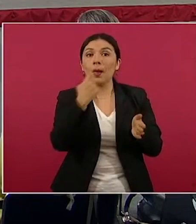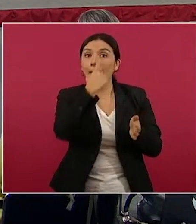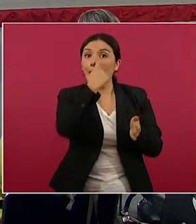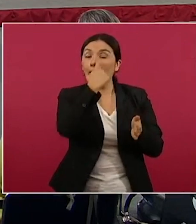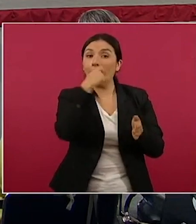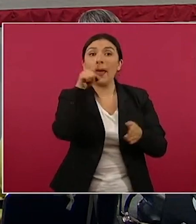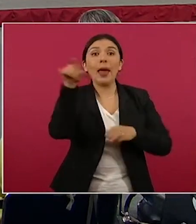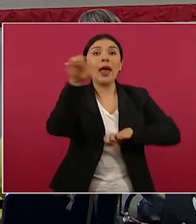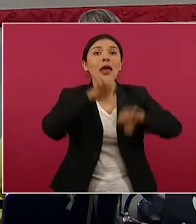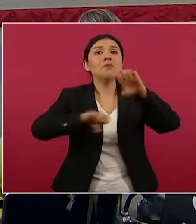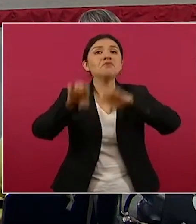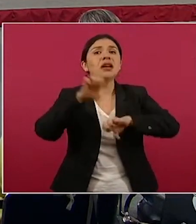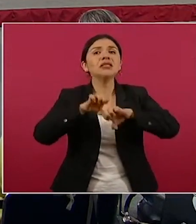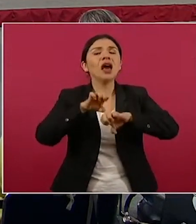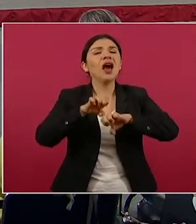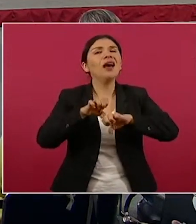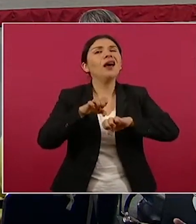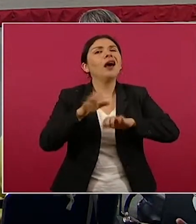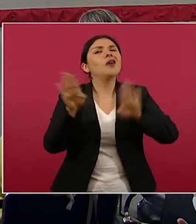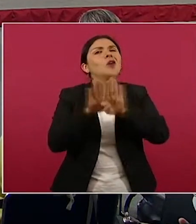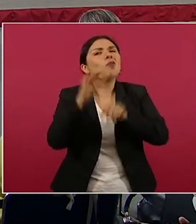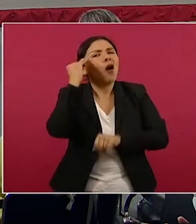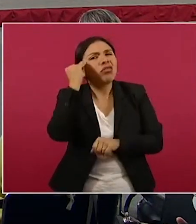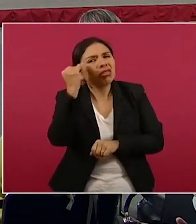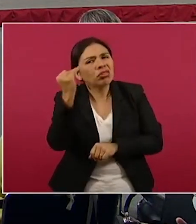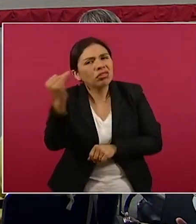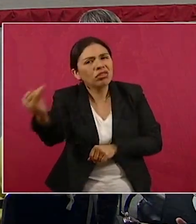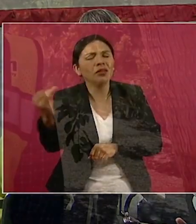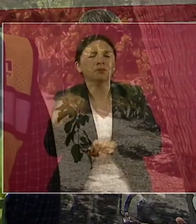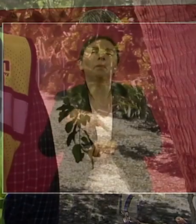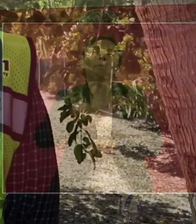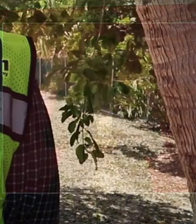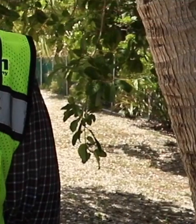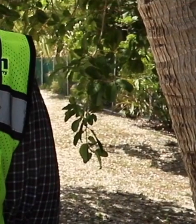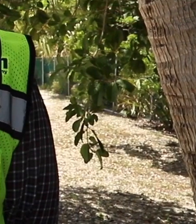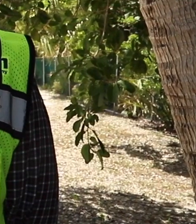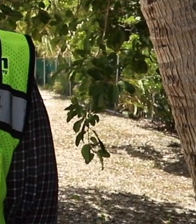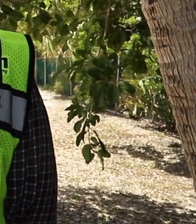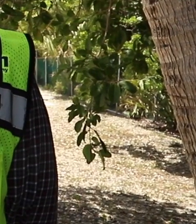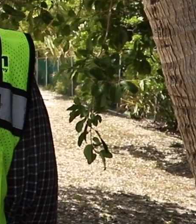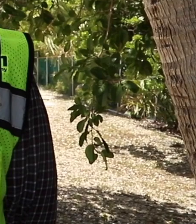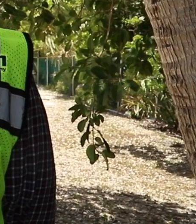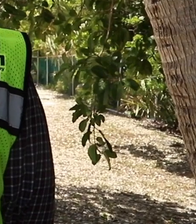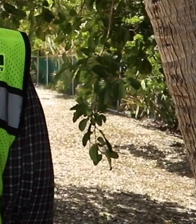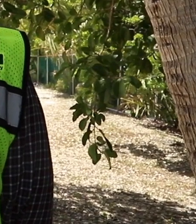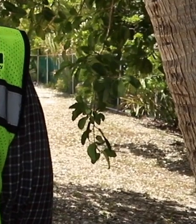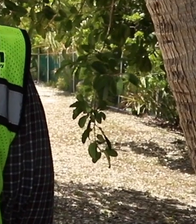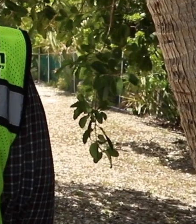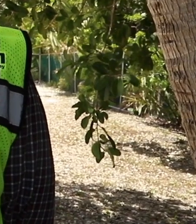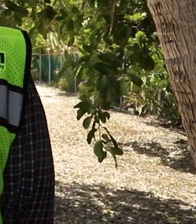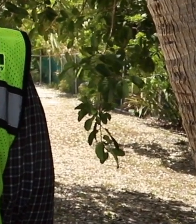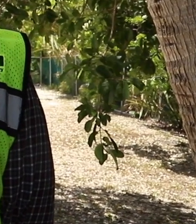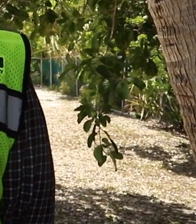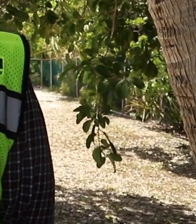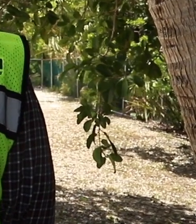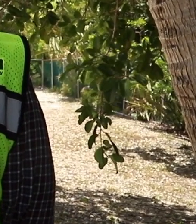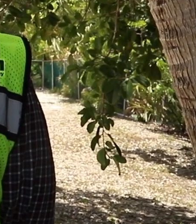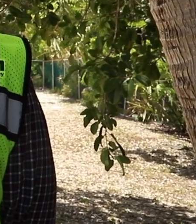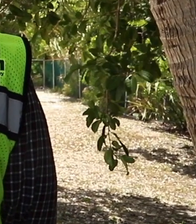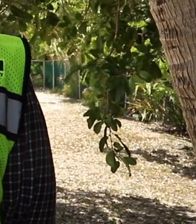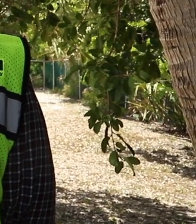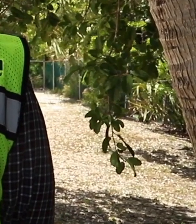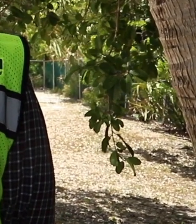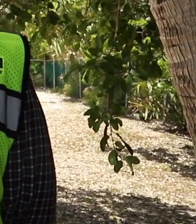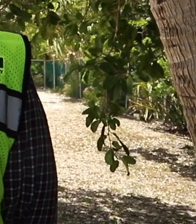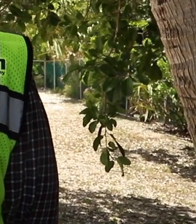que la empresa se ha quedado rezagada, pero se va avanzando. Con respecto a lo del Tren Maya, tengo entendido que incluso dentro de las negociaciones